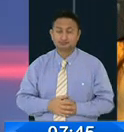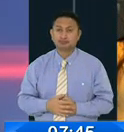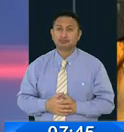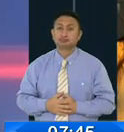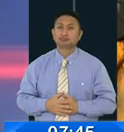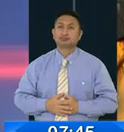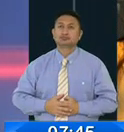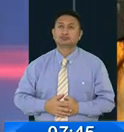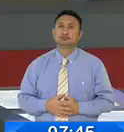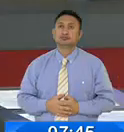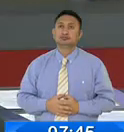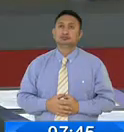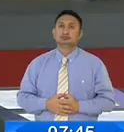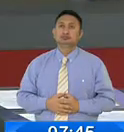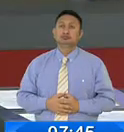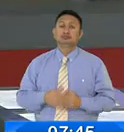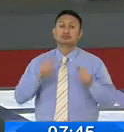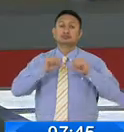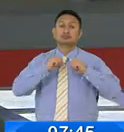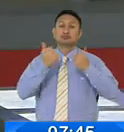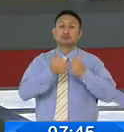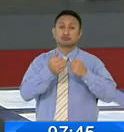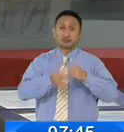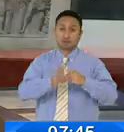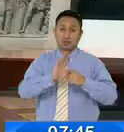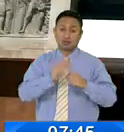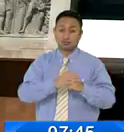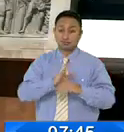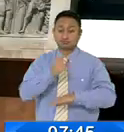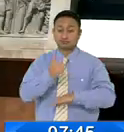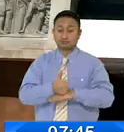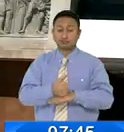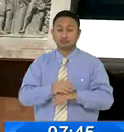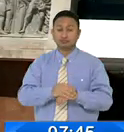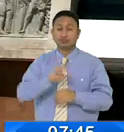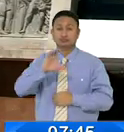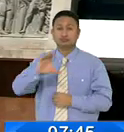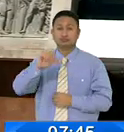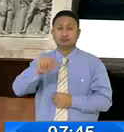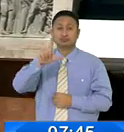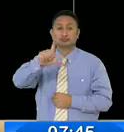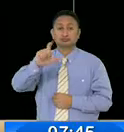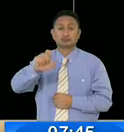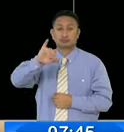Jaramillo. El Pleno de la Asamblea Nacional designó a Fernando Callejas de Creo, Eddie